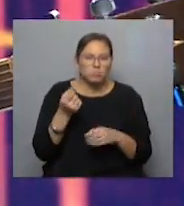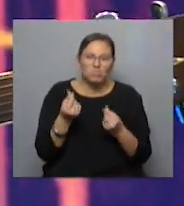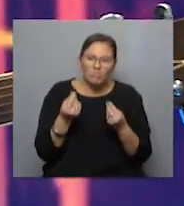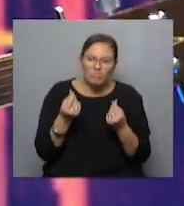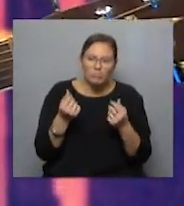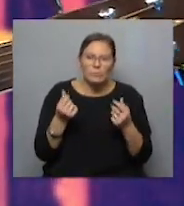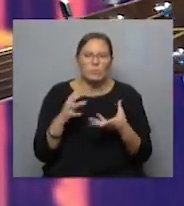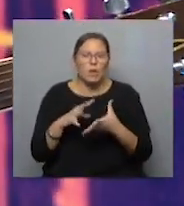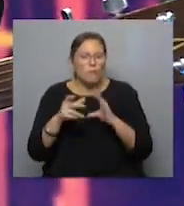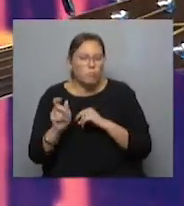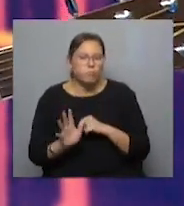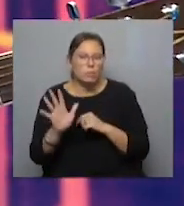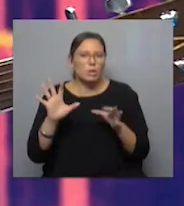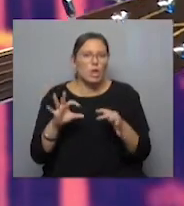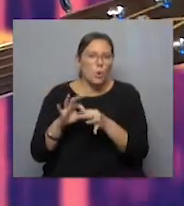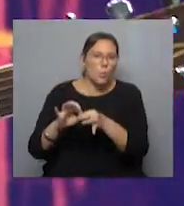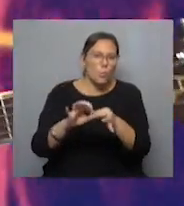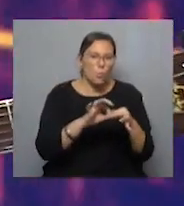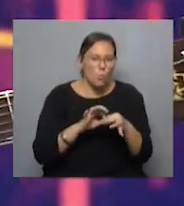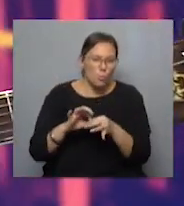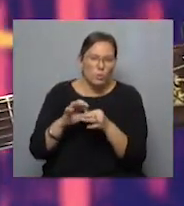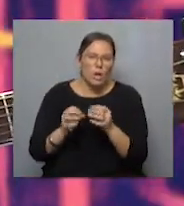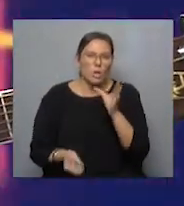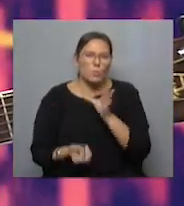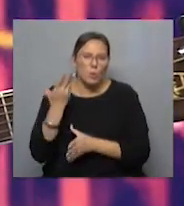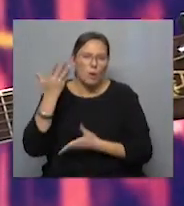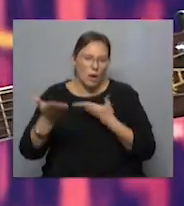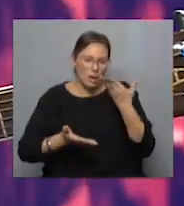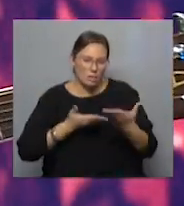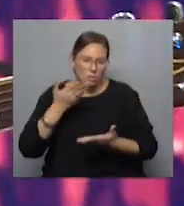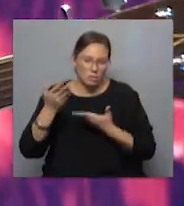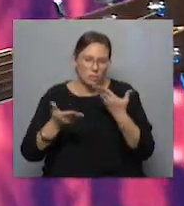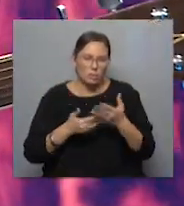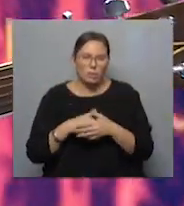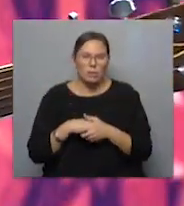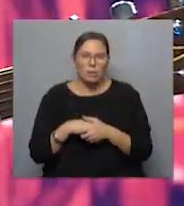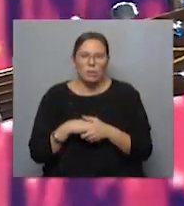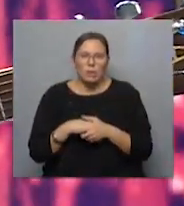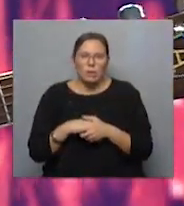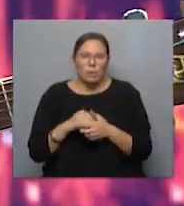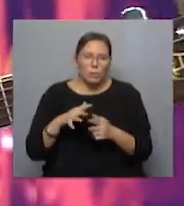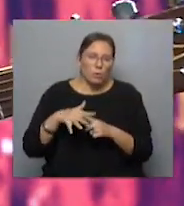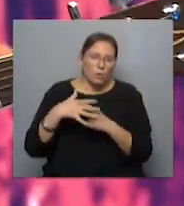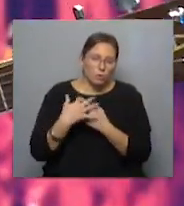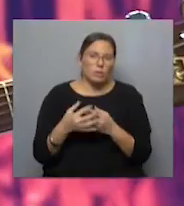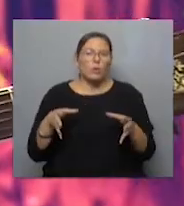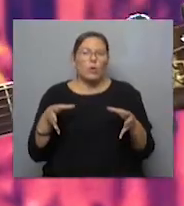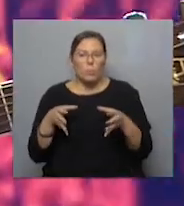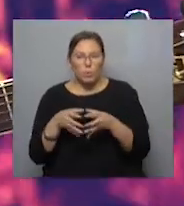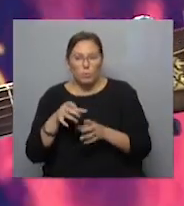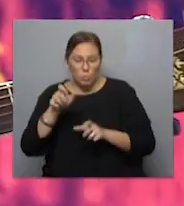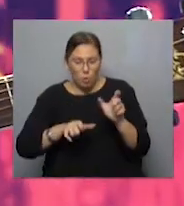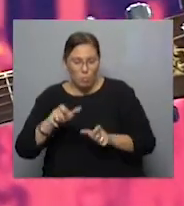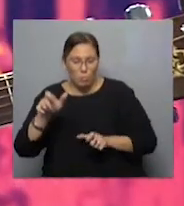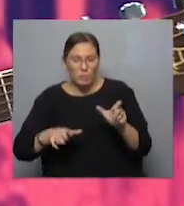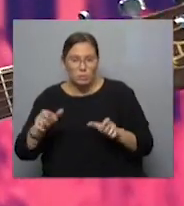un color que una todas estas nuevas cosas, ¿no? Estas composiciones, que tienen mucho que ver con nuestro contexto como grupo, como personas